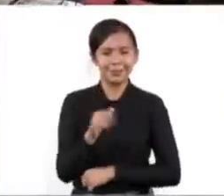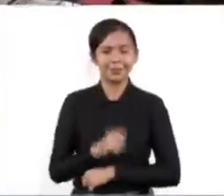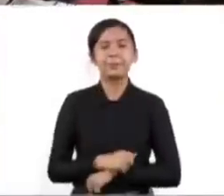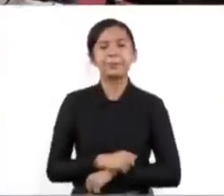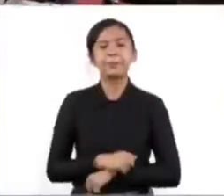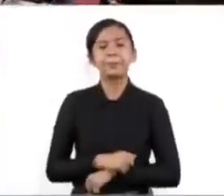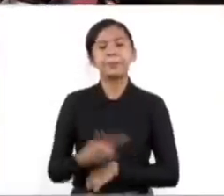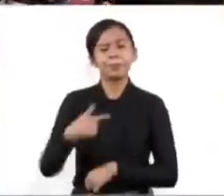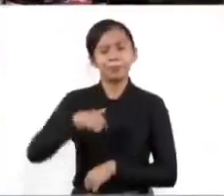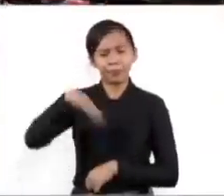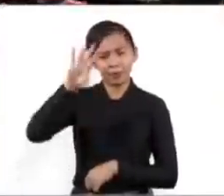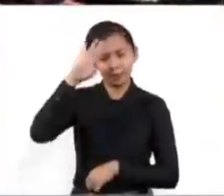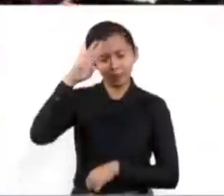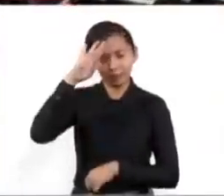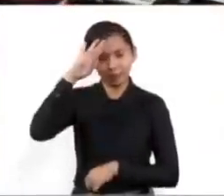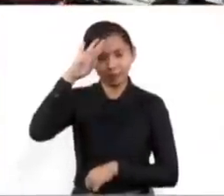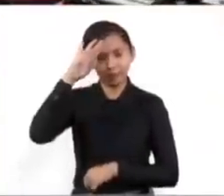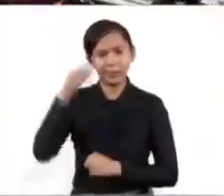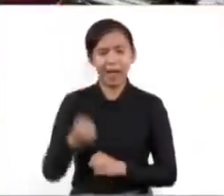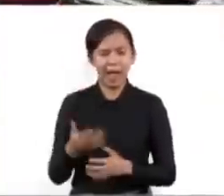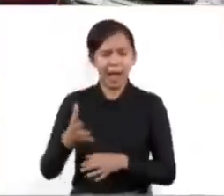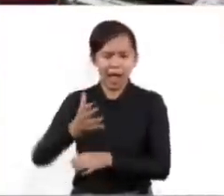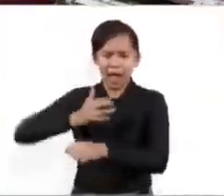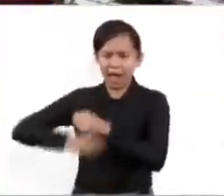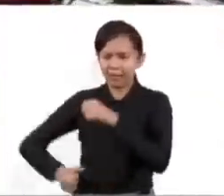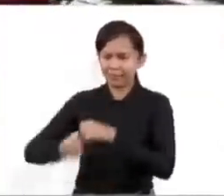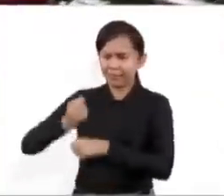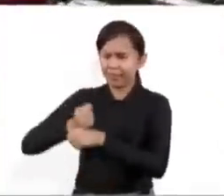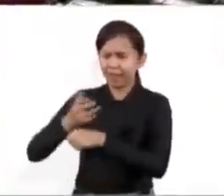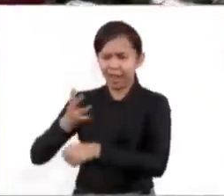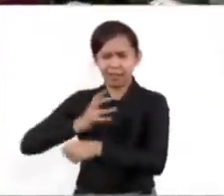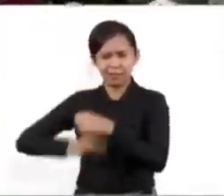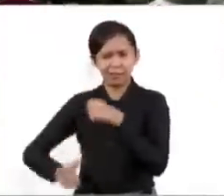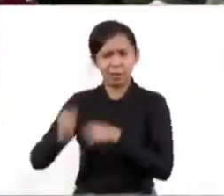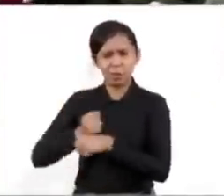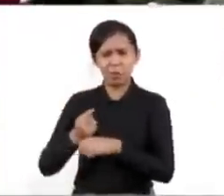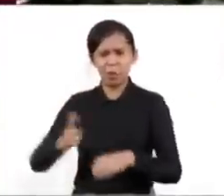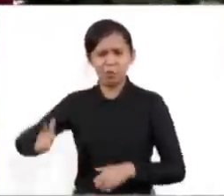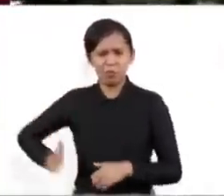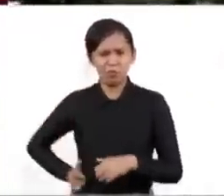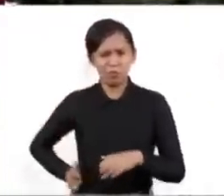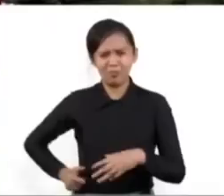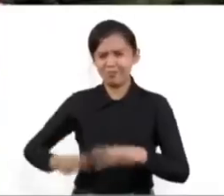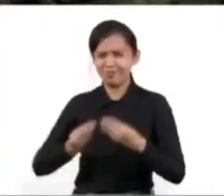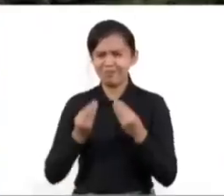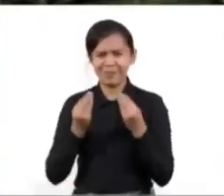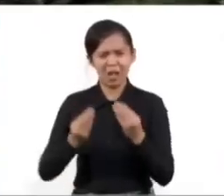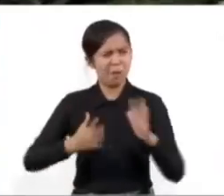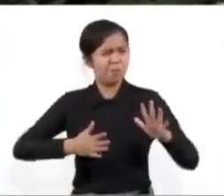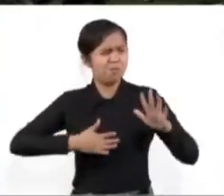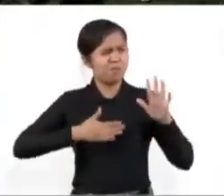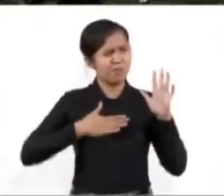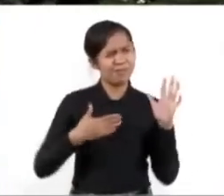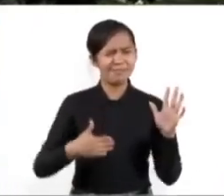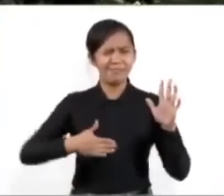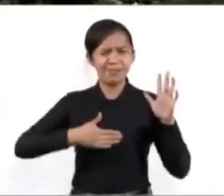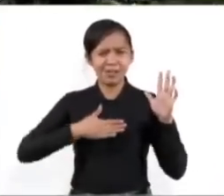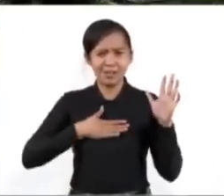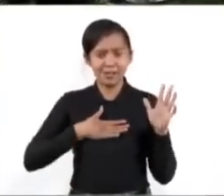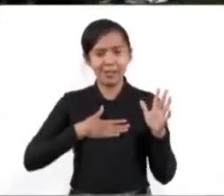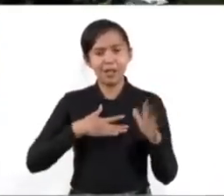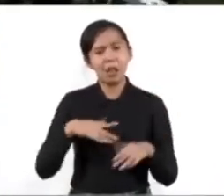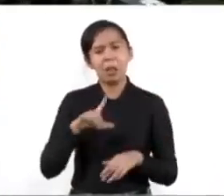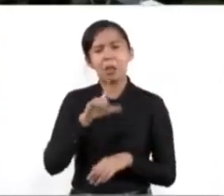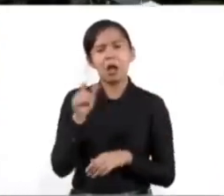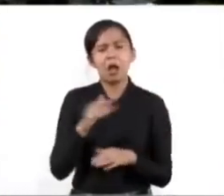Pienso que durante muchos años muchos gobiernos llegaban, prometían y